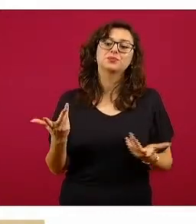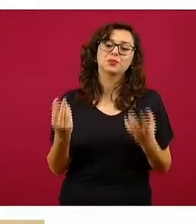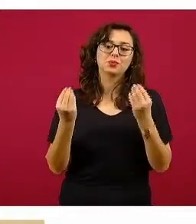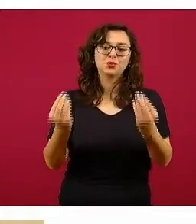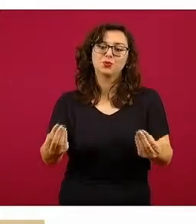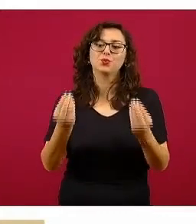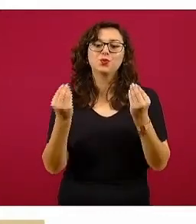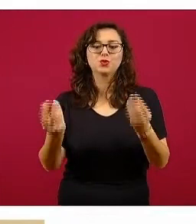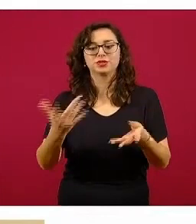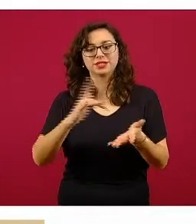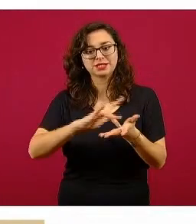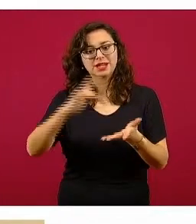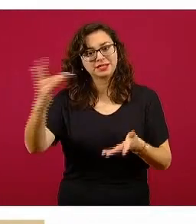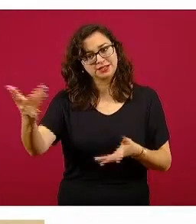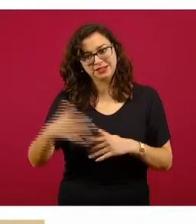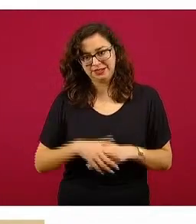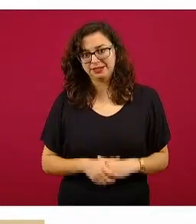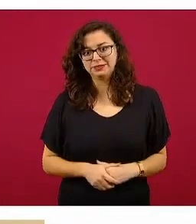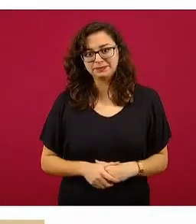Agradecemos a todas las personas